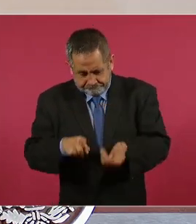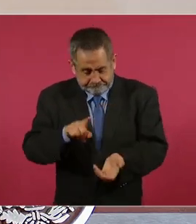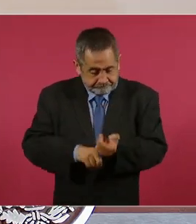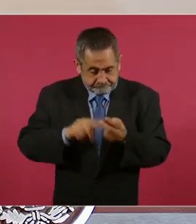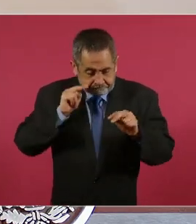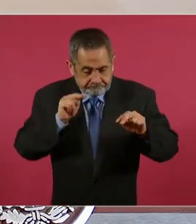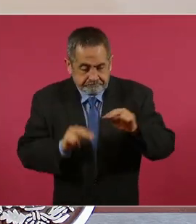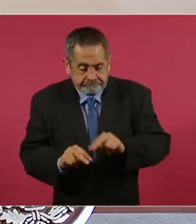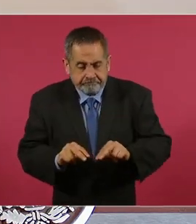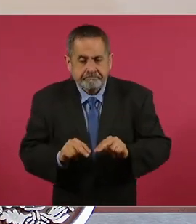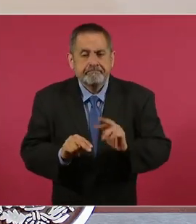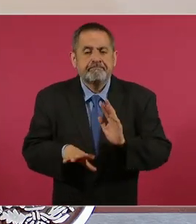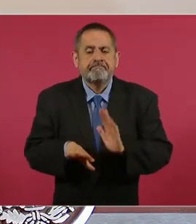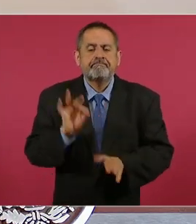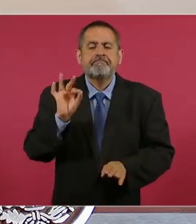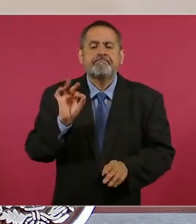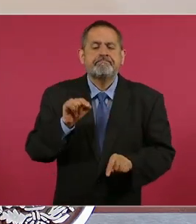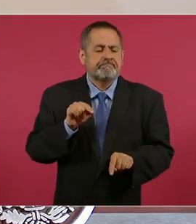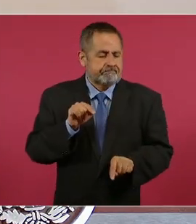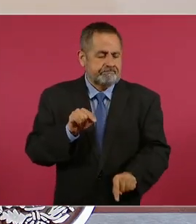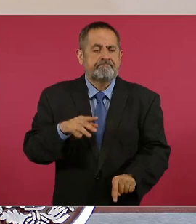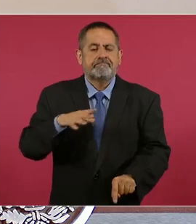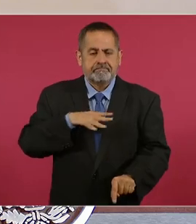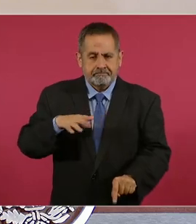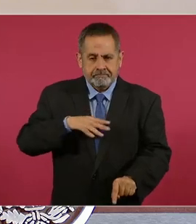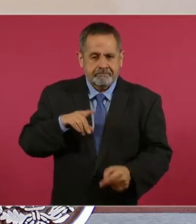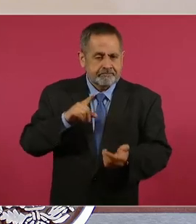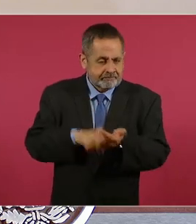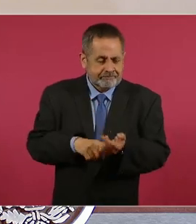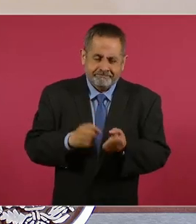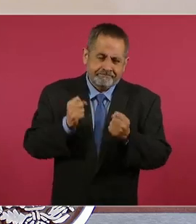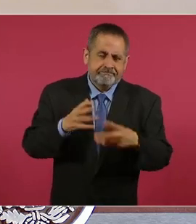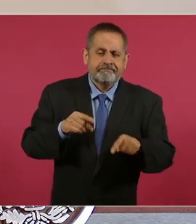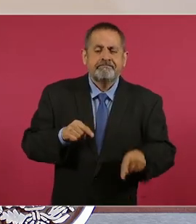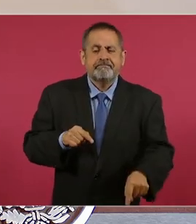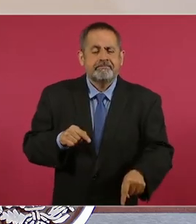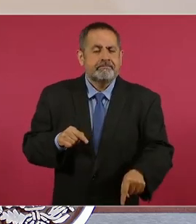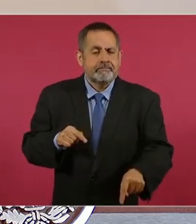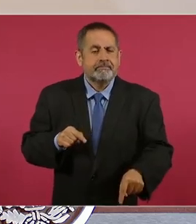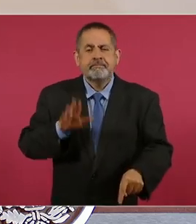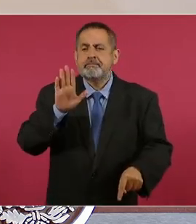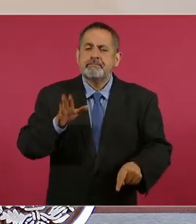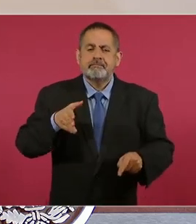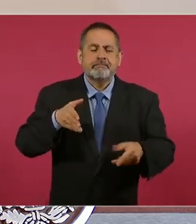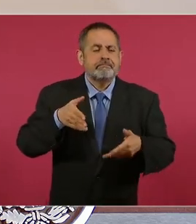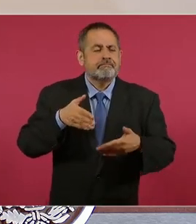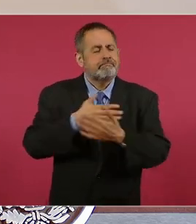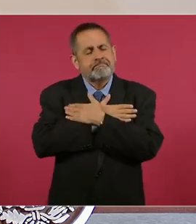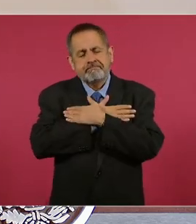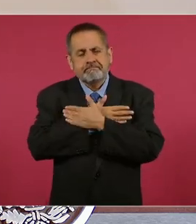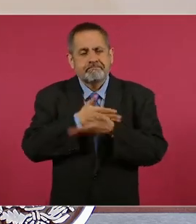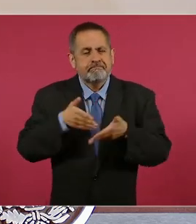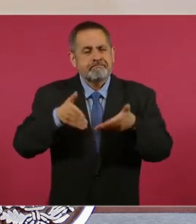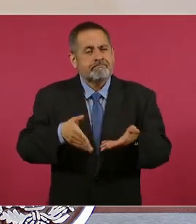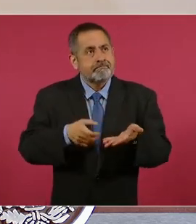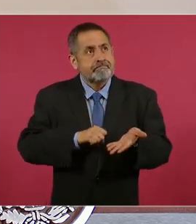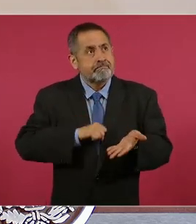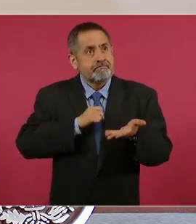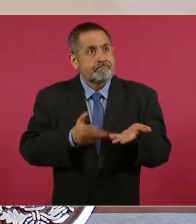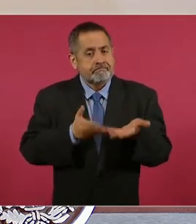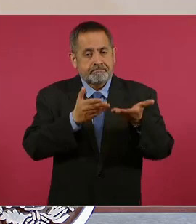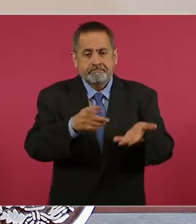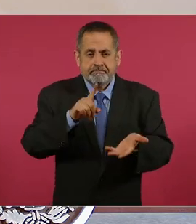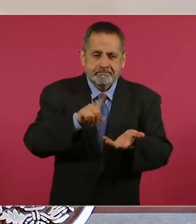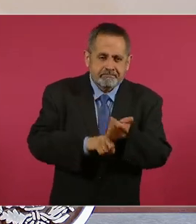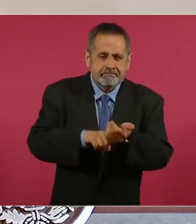relleno, donde se encontraron la presencia a manera de ofrenda de caracoles